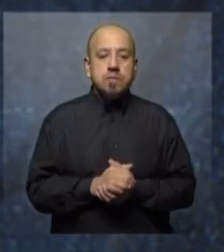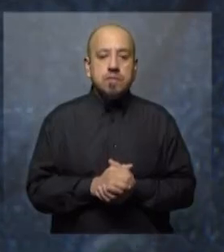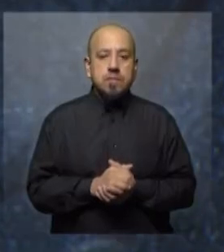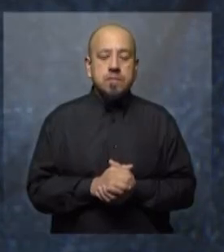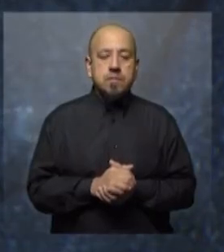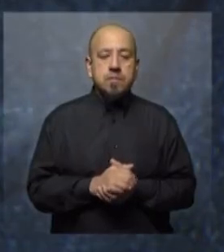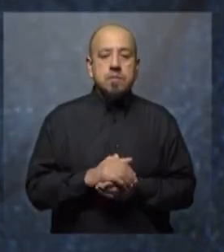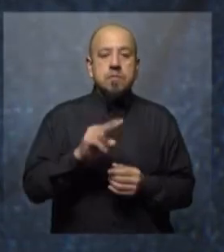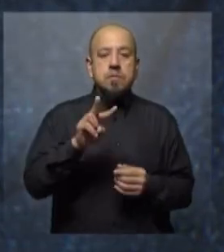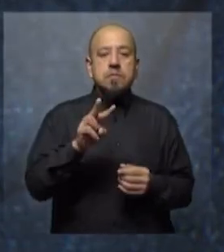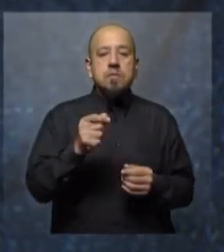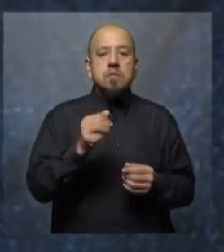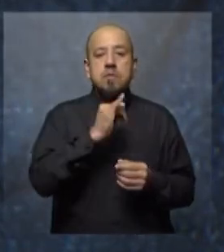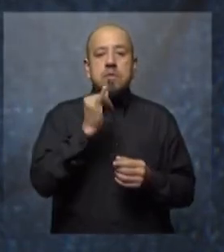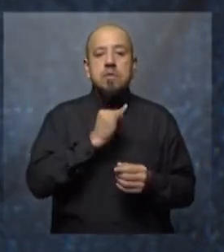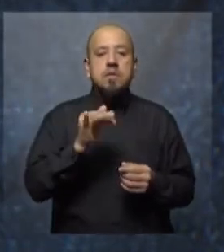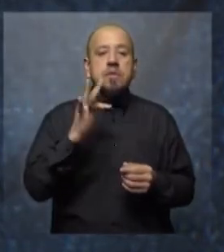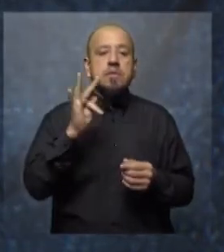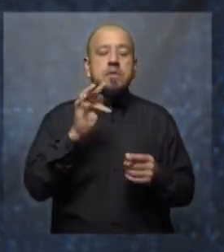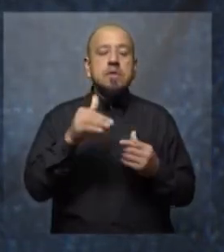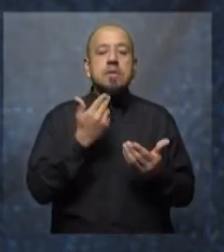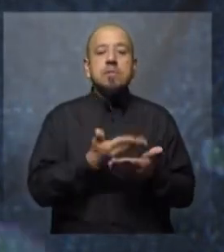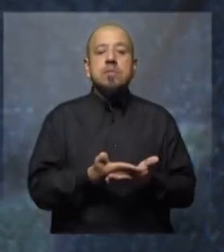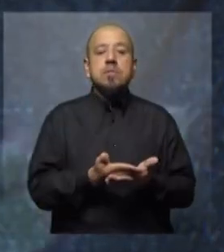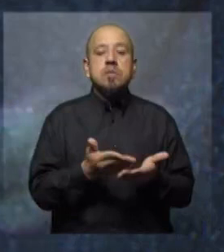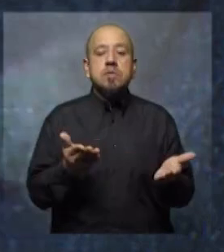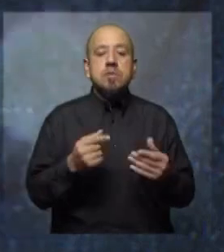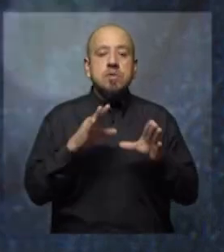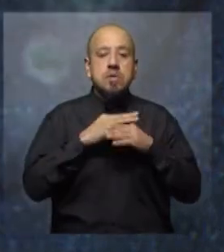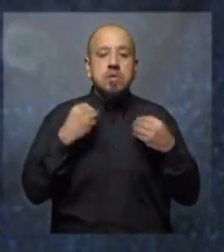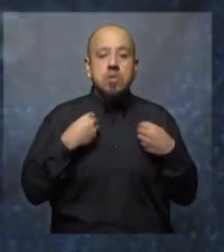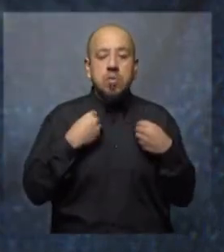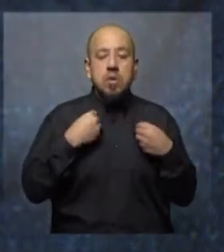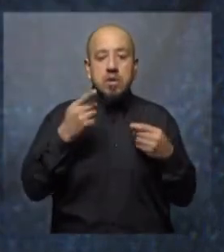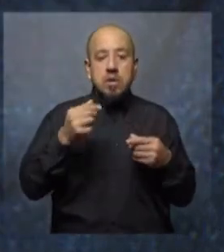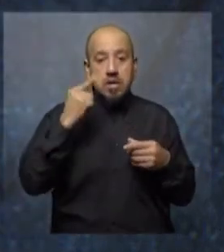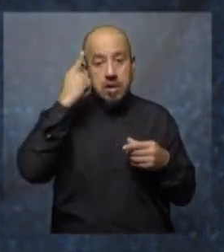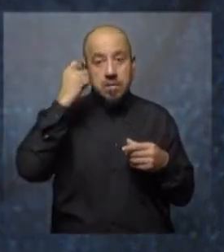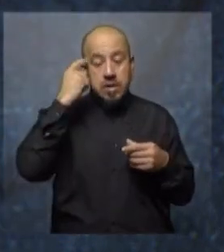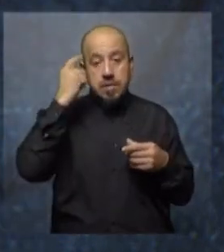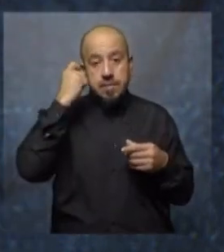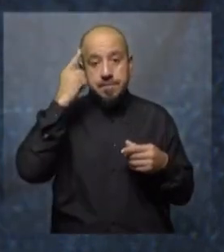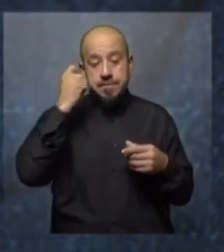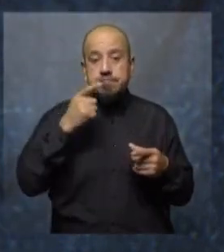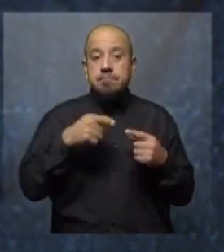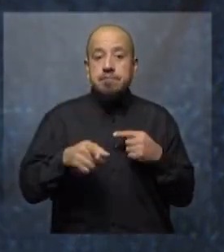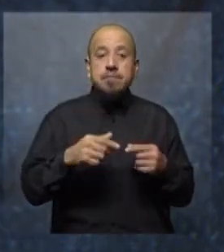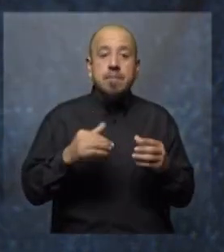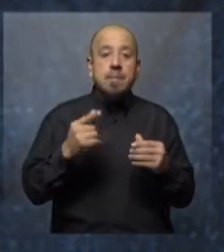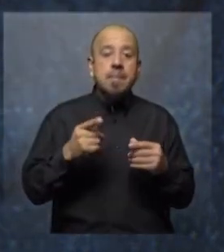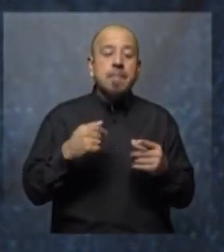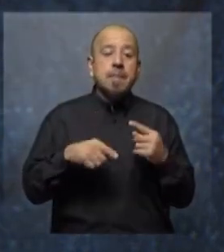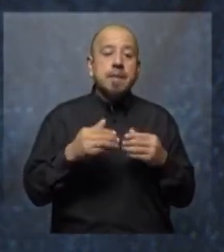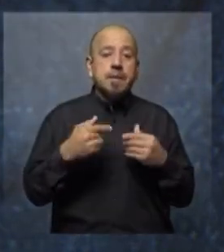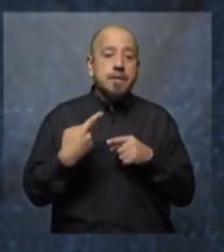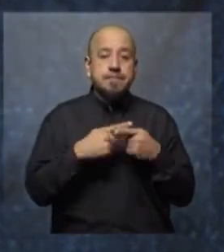más arriba impulsó la propuesta por ejemplo de las escuelas experimentales no fue una discusión que tuvo ya a principios de siglo